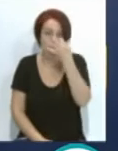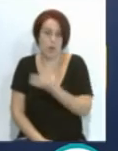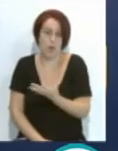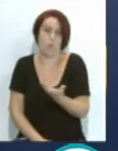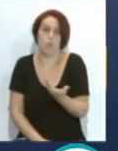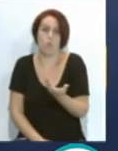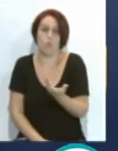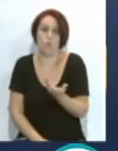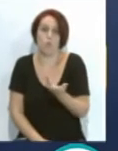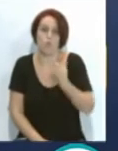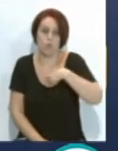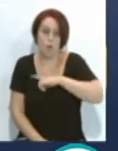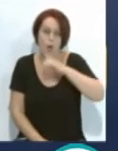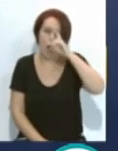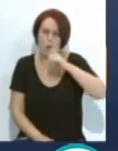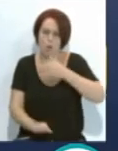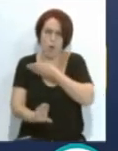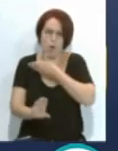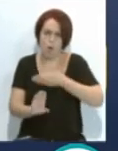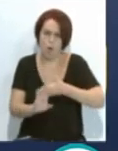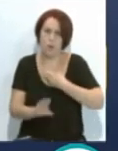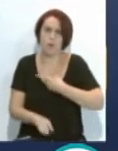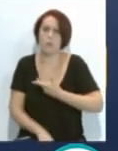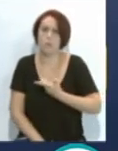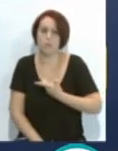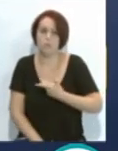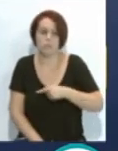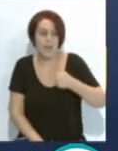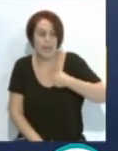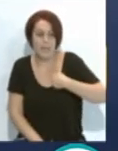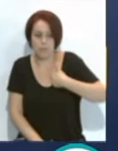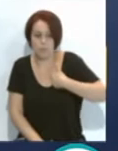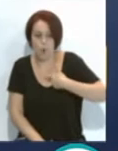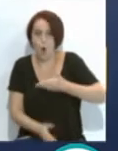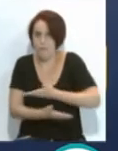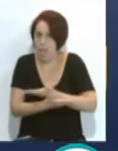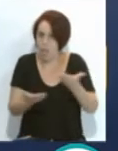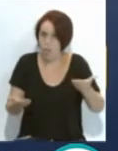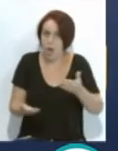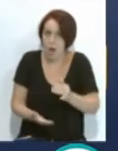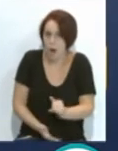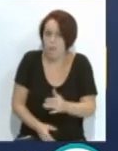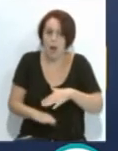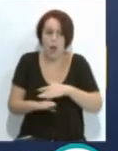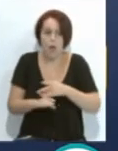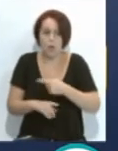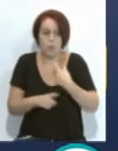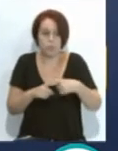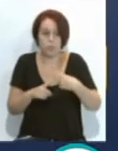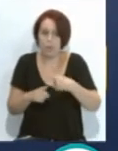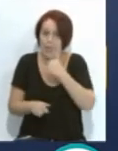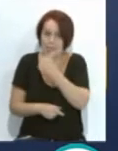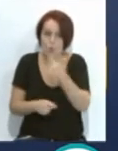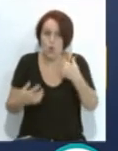ganado con los años la suficiente credibilidad para que las cosas que decimos normalmente